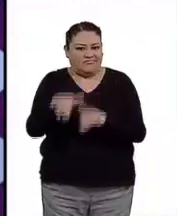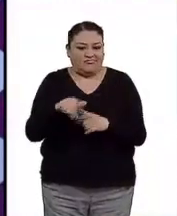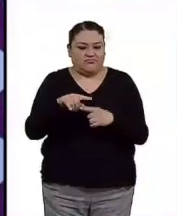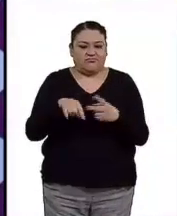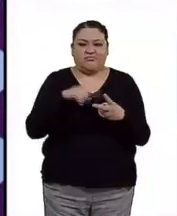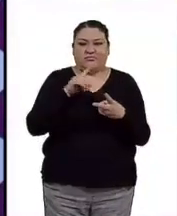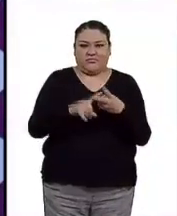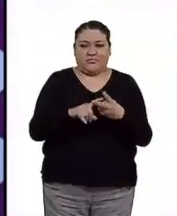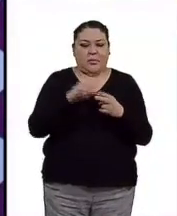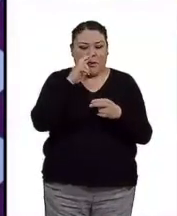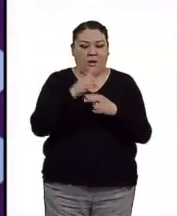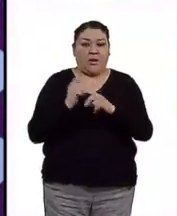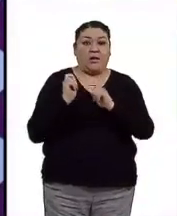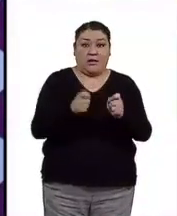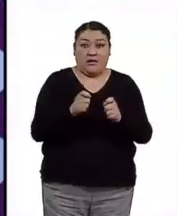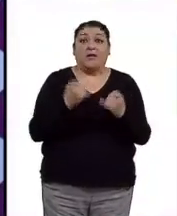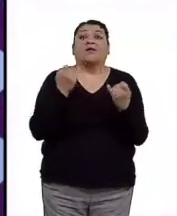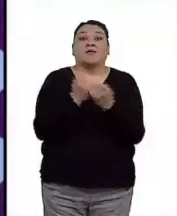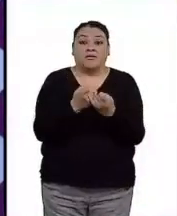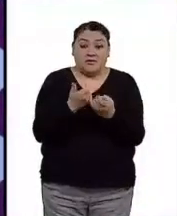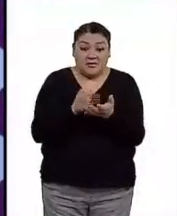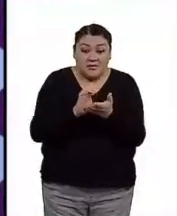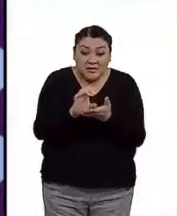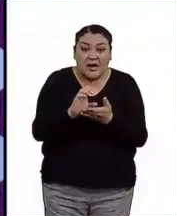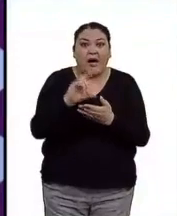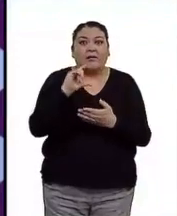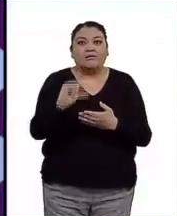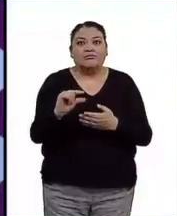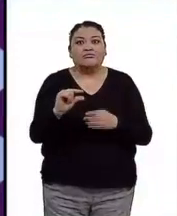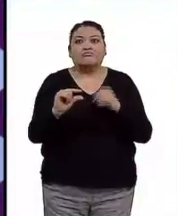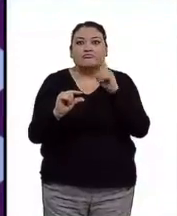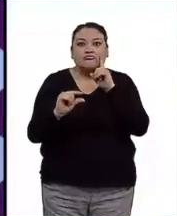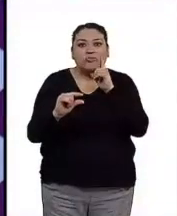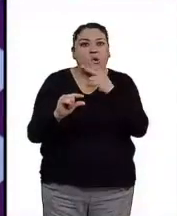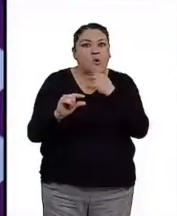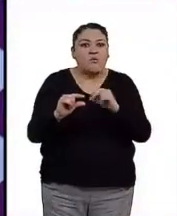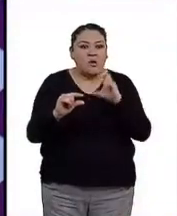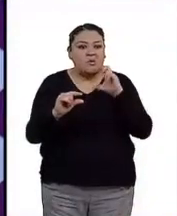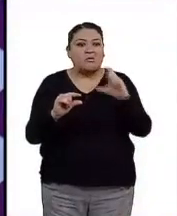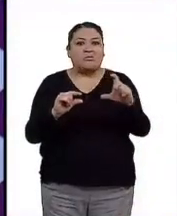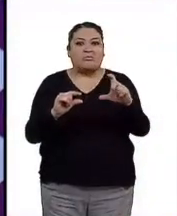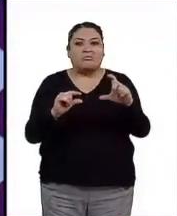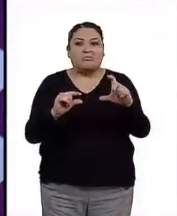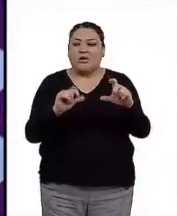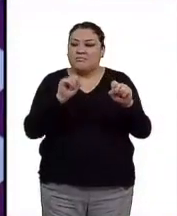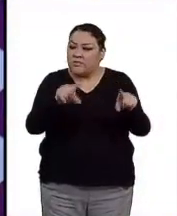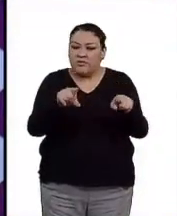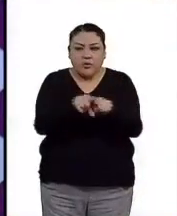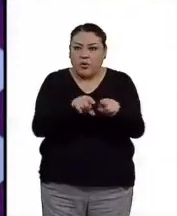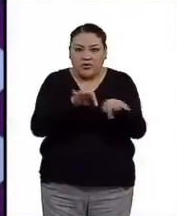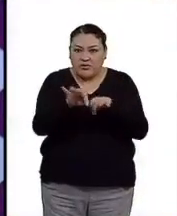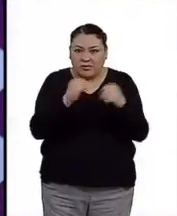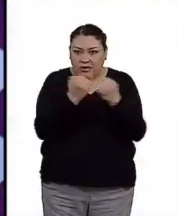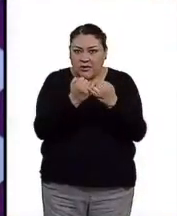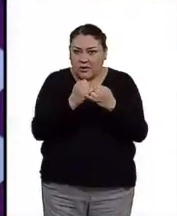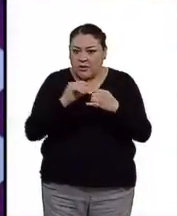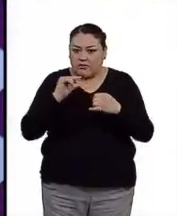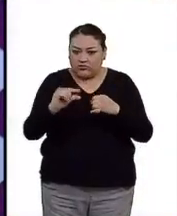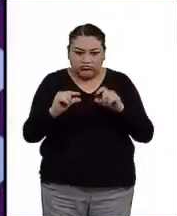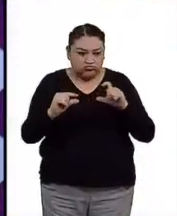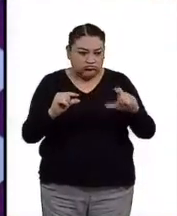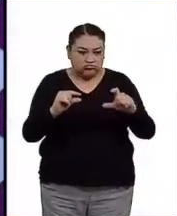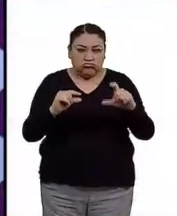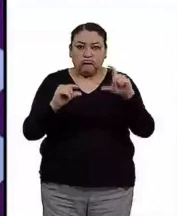brechas salariales considerables, ¿no? Entre lo que gana una mujer y lo que gana un hombre por el mismo trabajo. Las cifras andan rondando